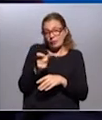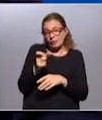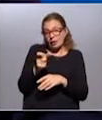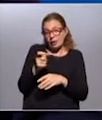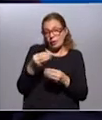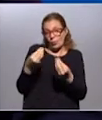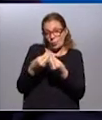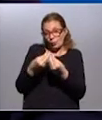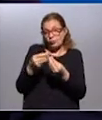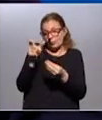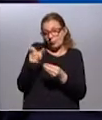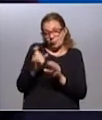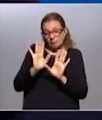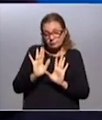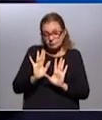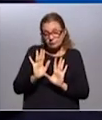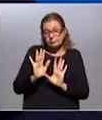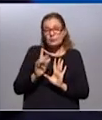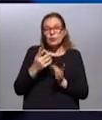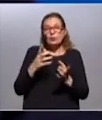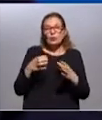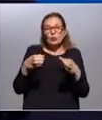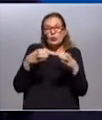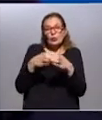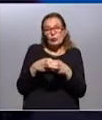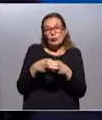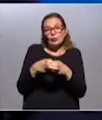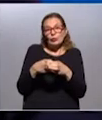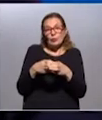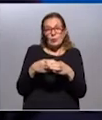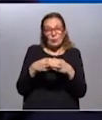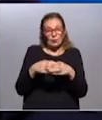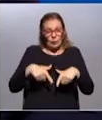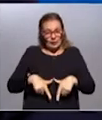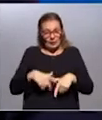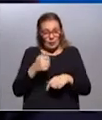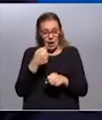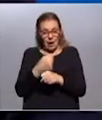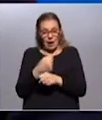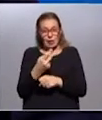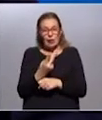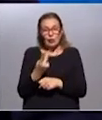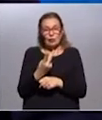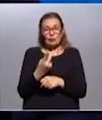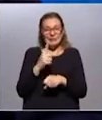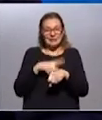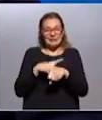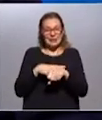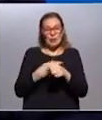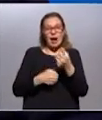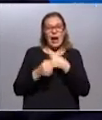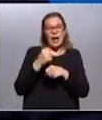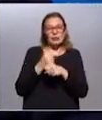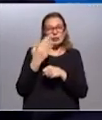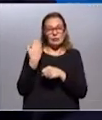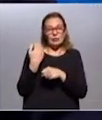múltiple candidatura nosotros en el municipio a los dos períodos anteriores también se